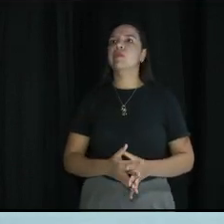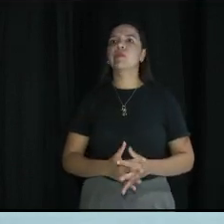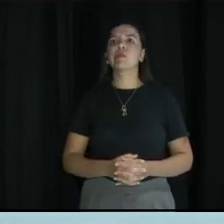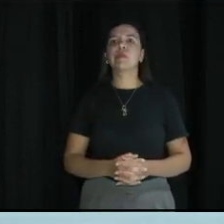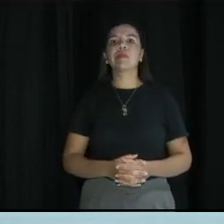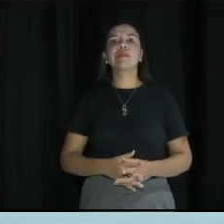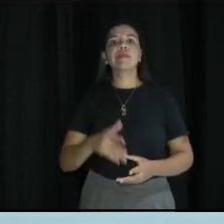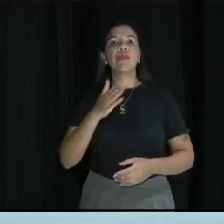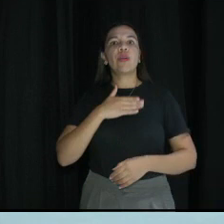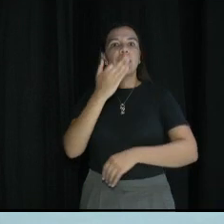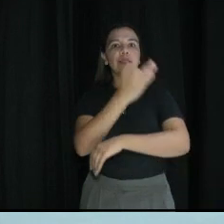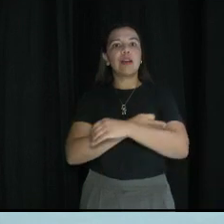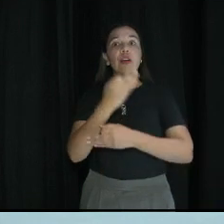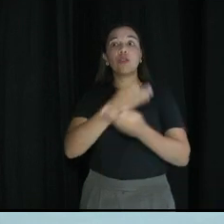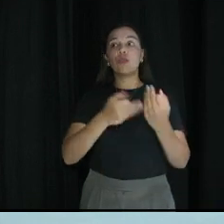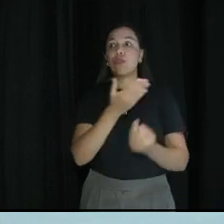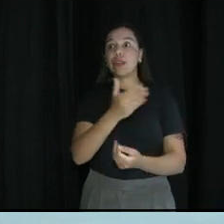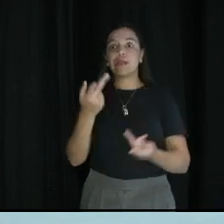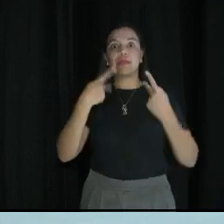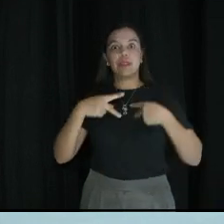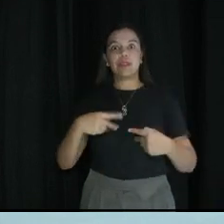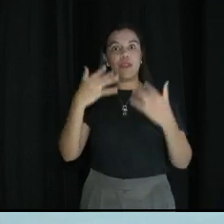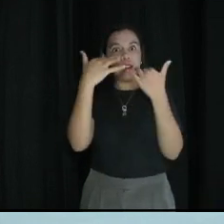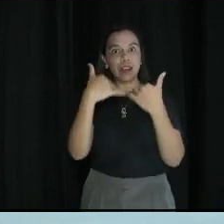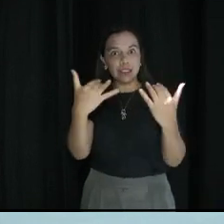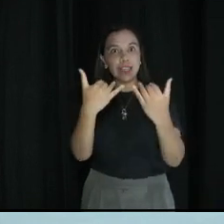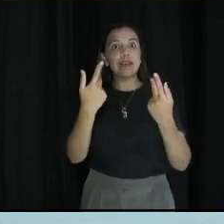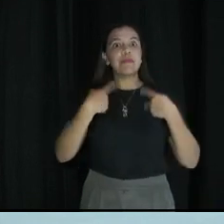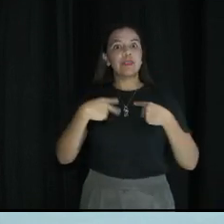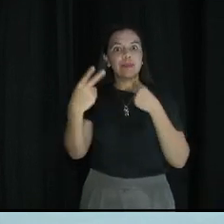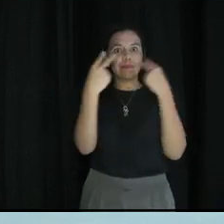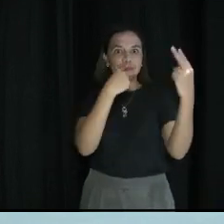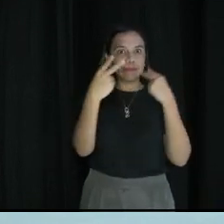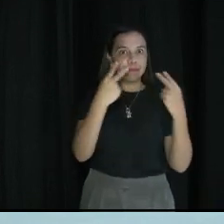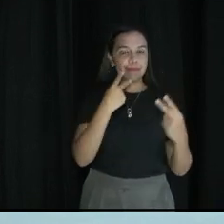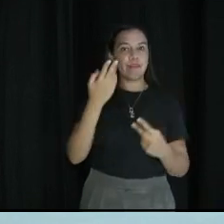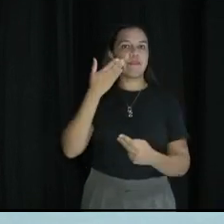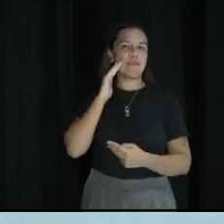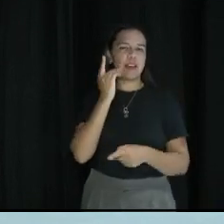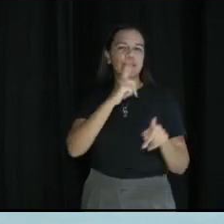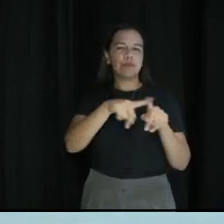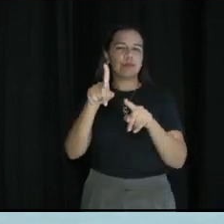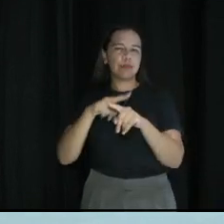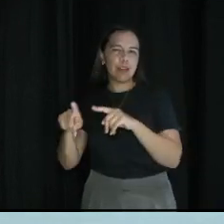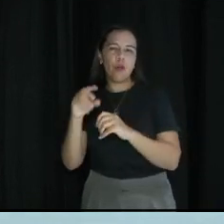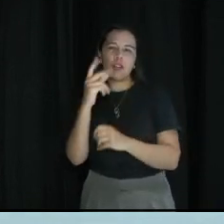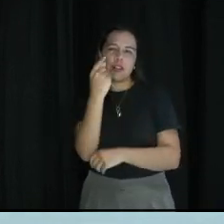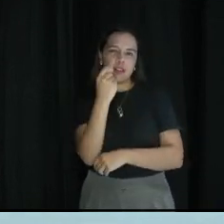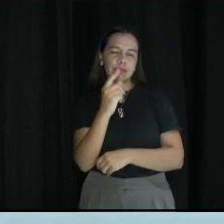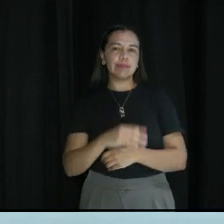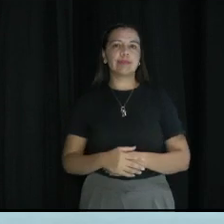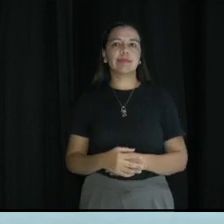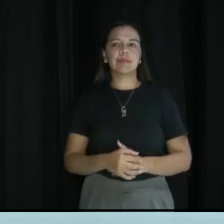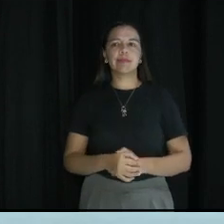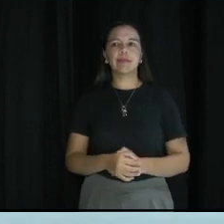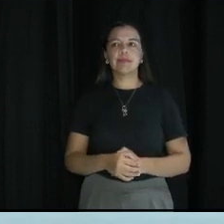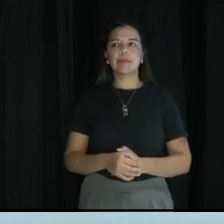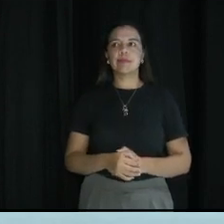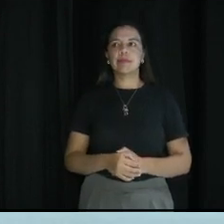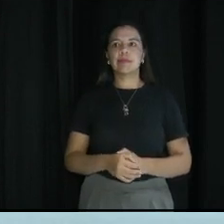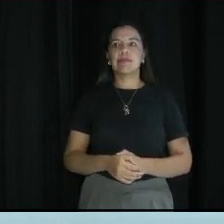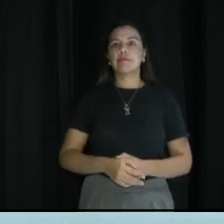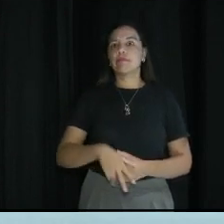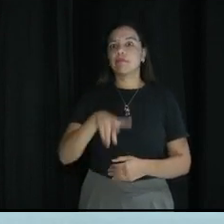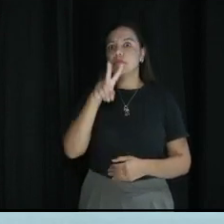Buenas tardes a todos los presentes y a todas las personas que a través de las redes sociales nos están siguiendo en este momento. De verdad